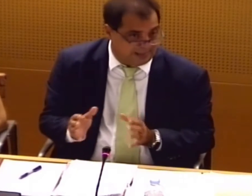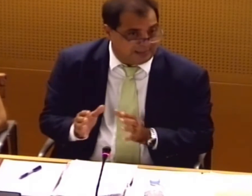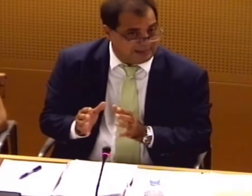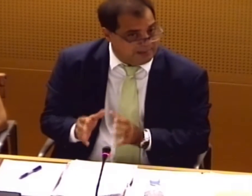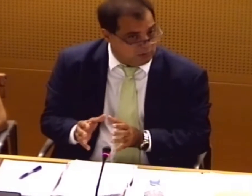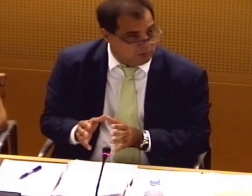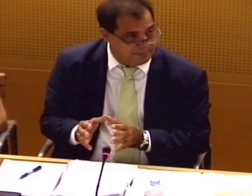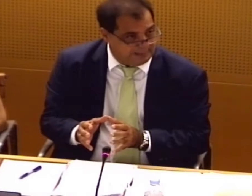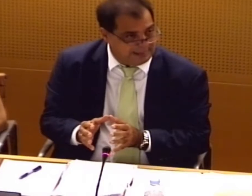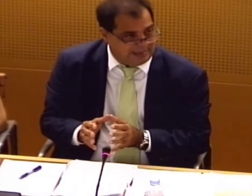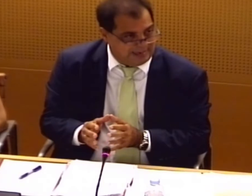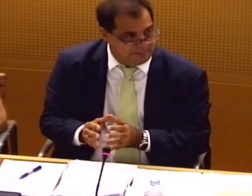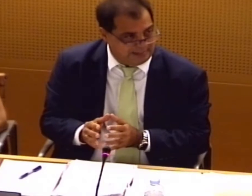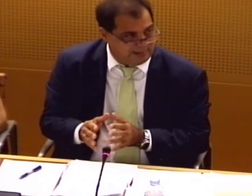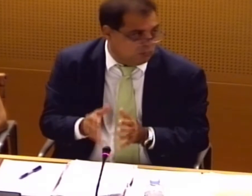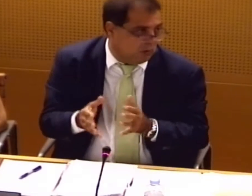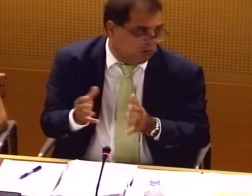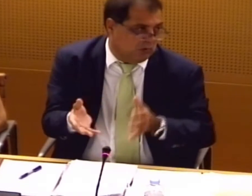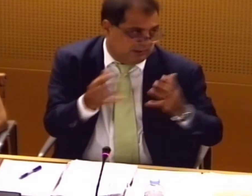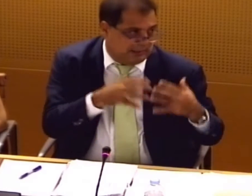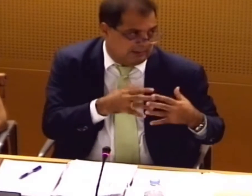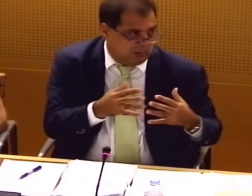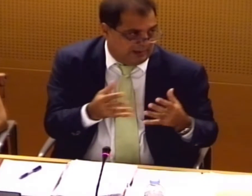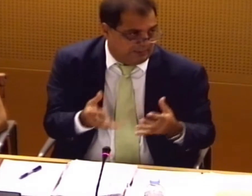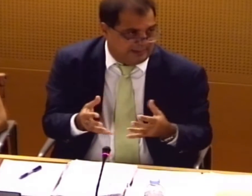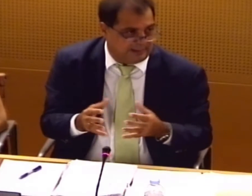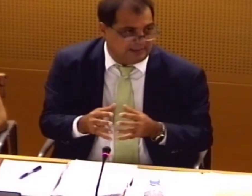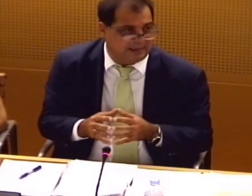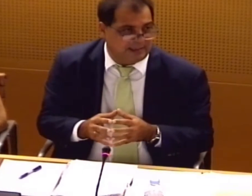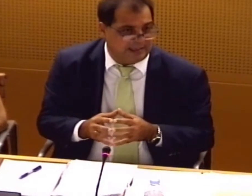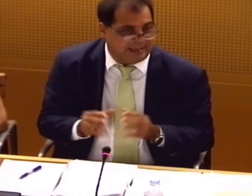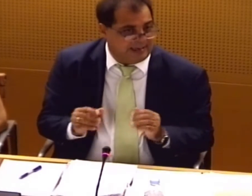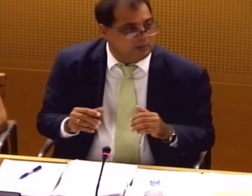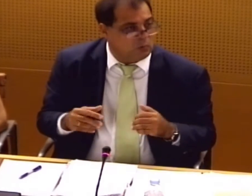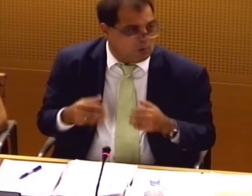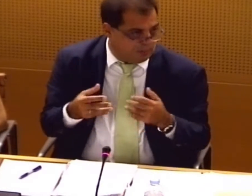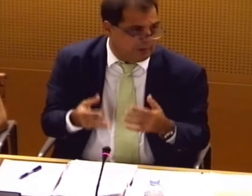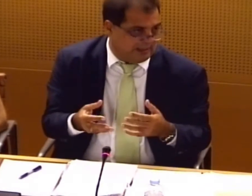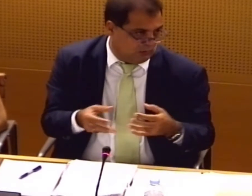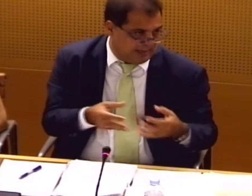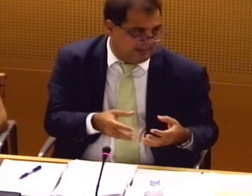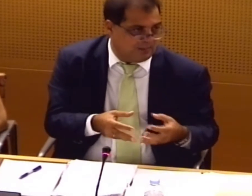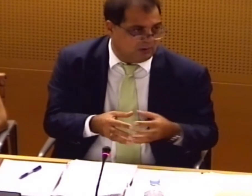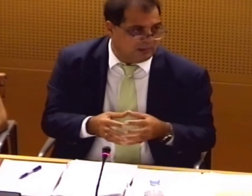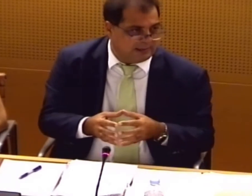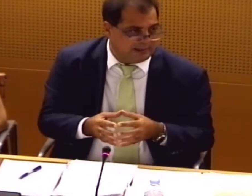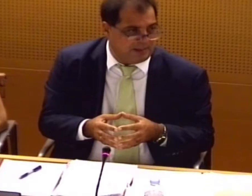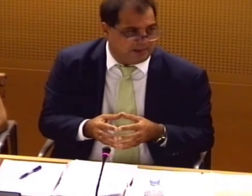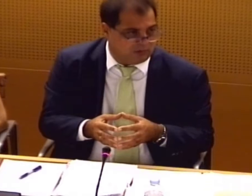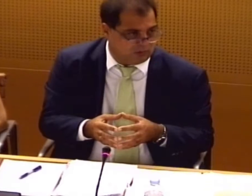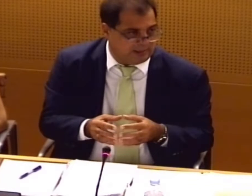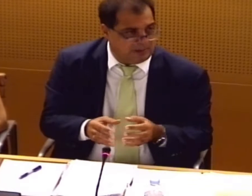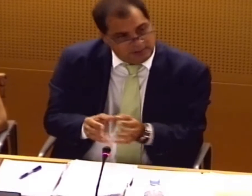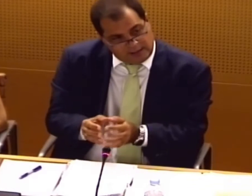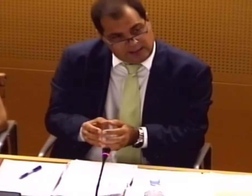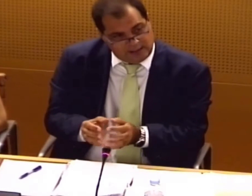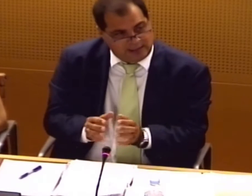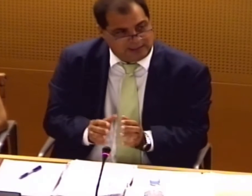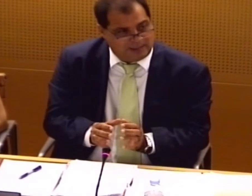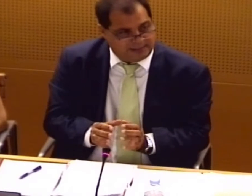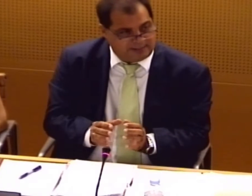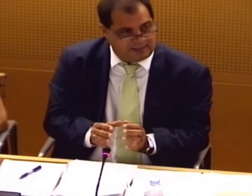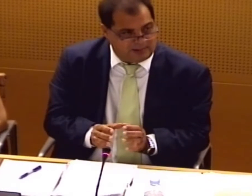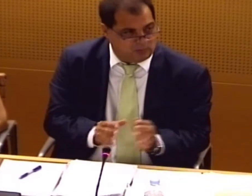¿no? También con lo que respecta a la enmienda número 1, antigua de expediente, que eran nuevos proyectos que añadimos de inversión sostenible